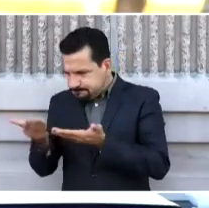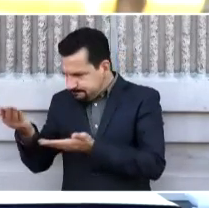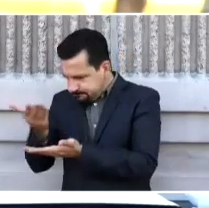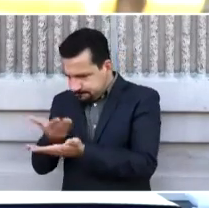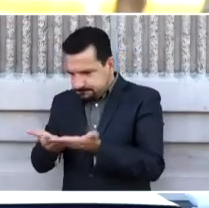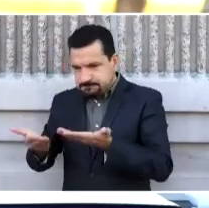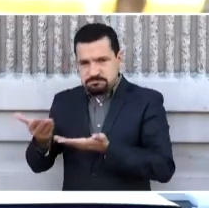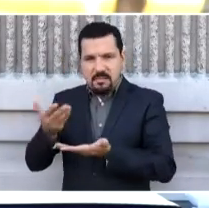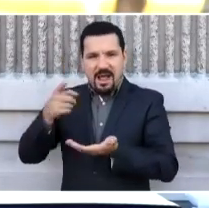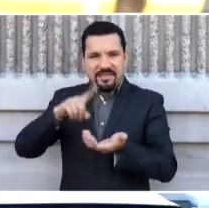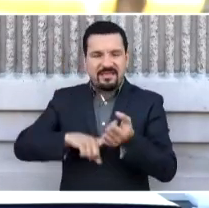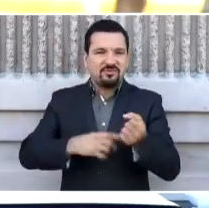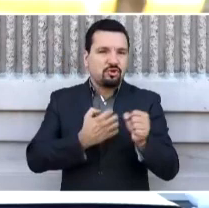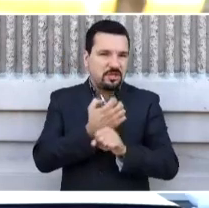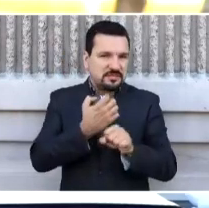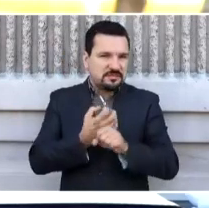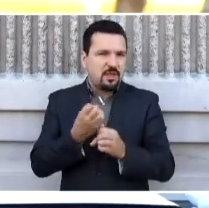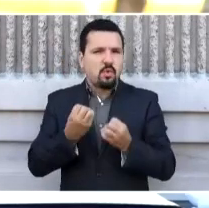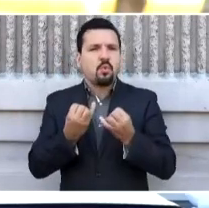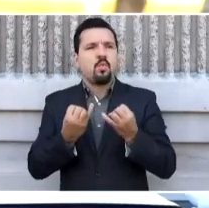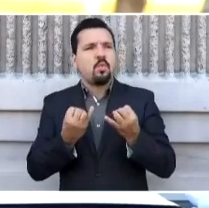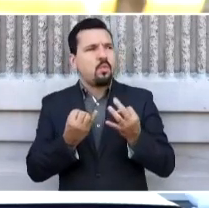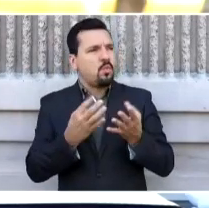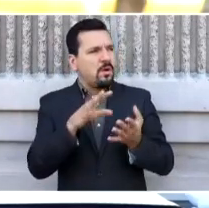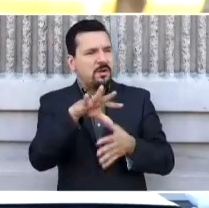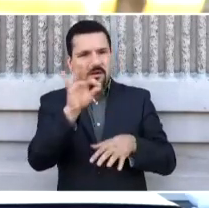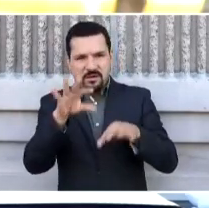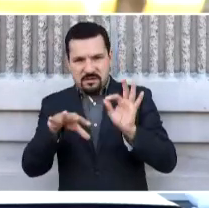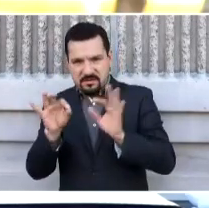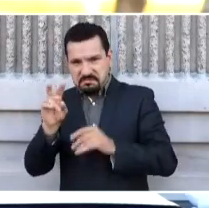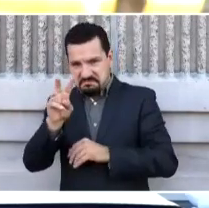en el propio Estado. Segundo, ha tomado en